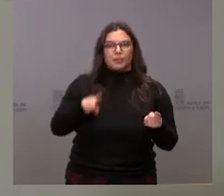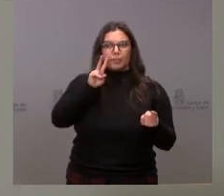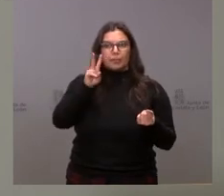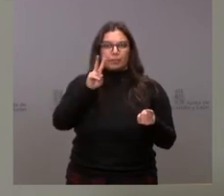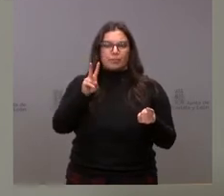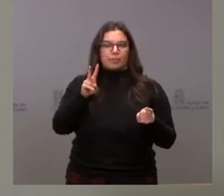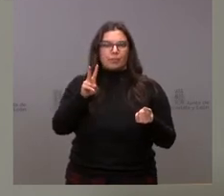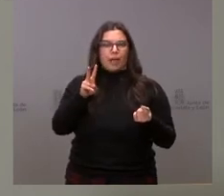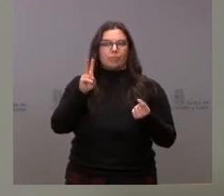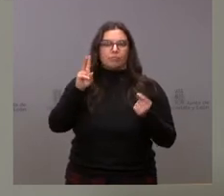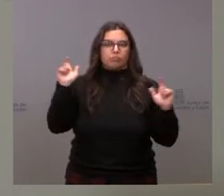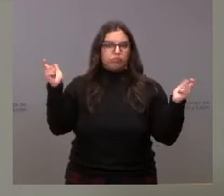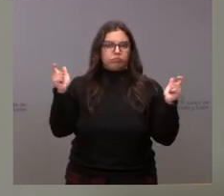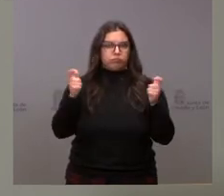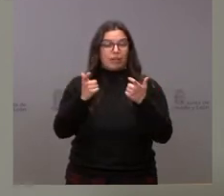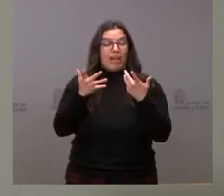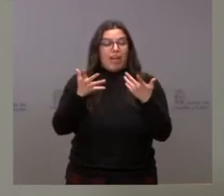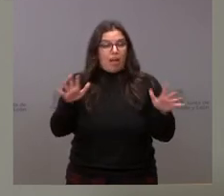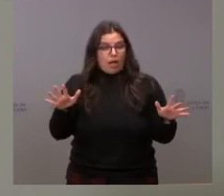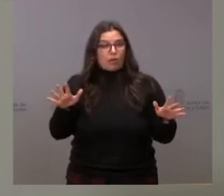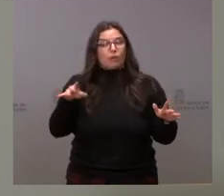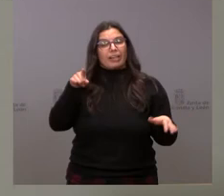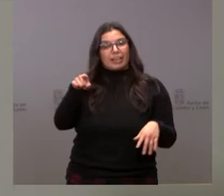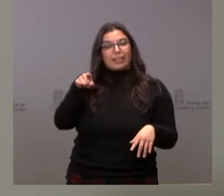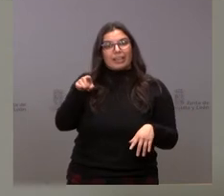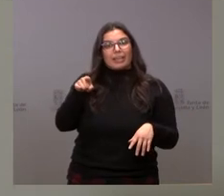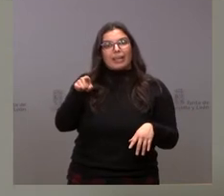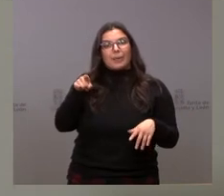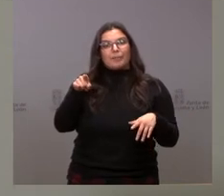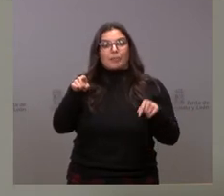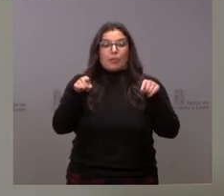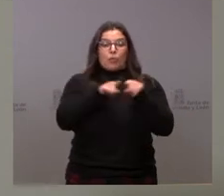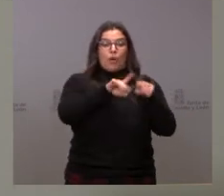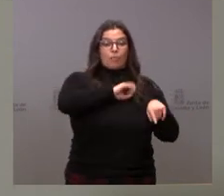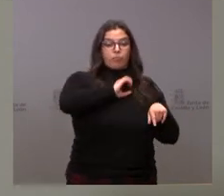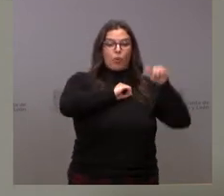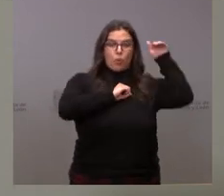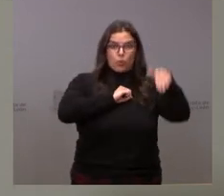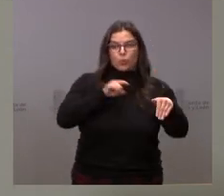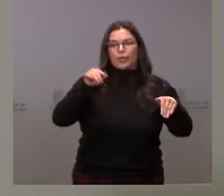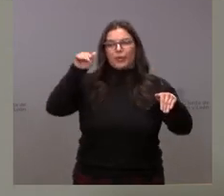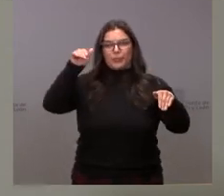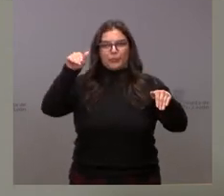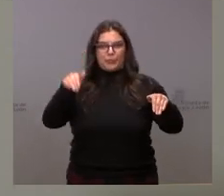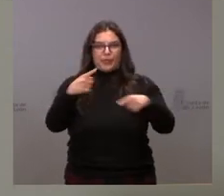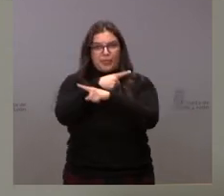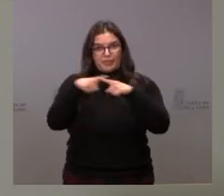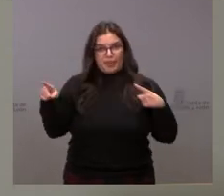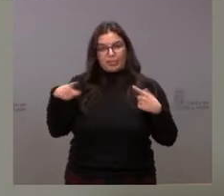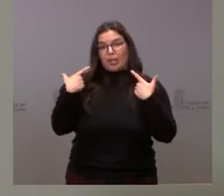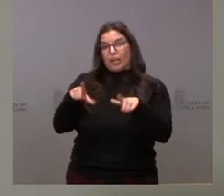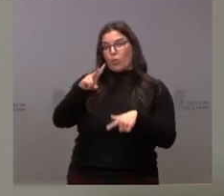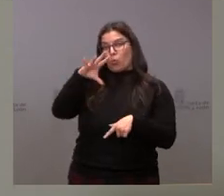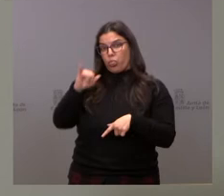clara a descender aunque descienden de diferente manera como ahora les comentaré la la incidencia a las unidades de críticos